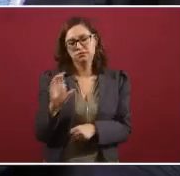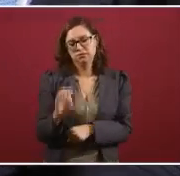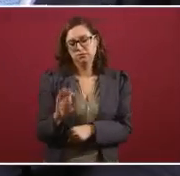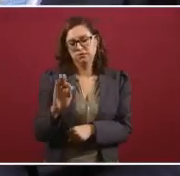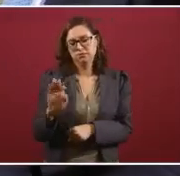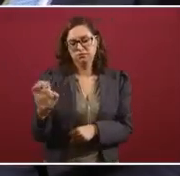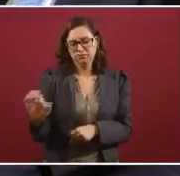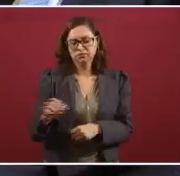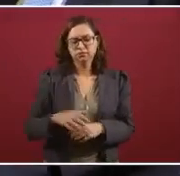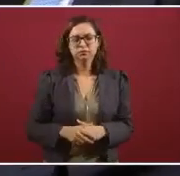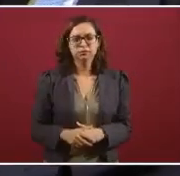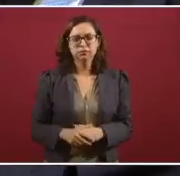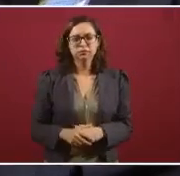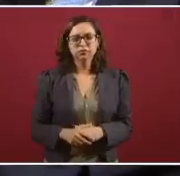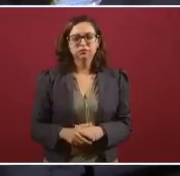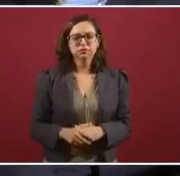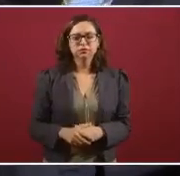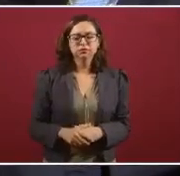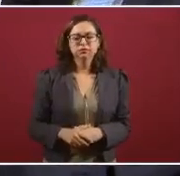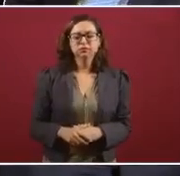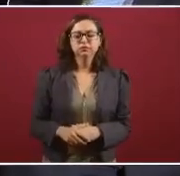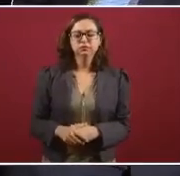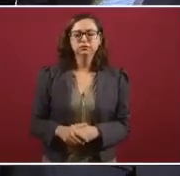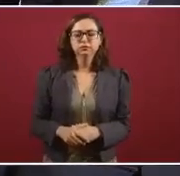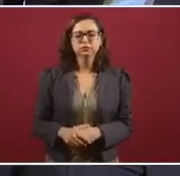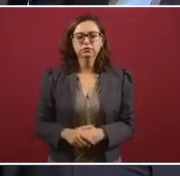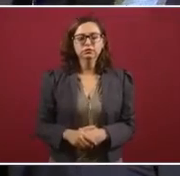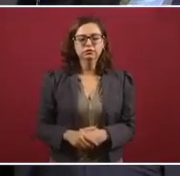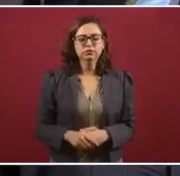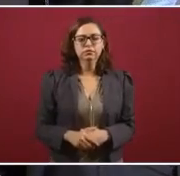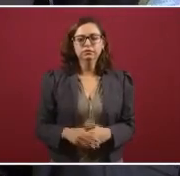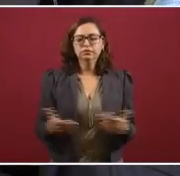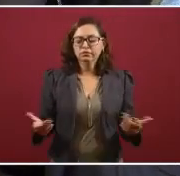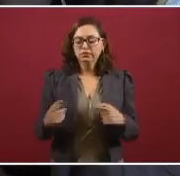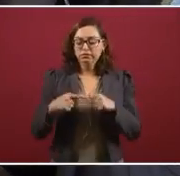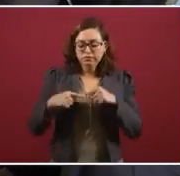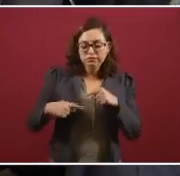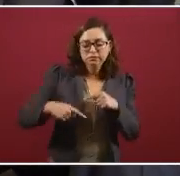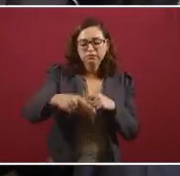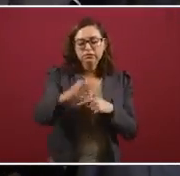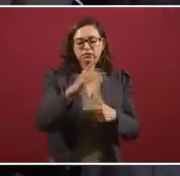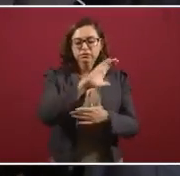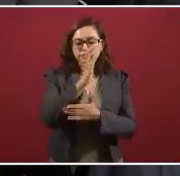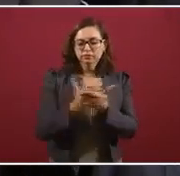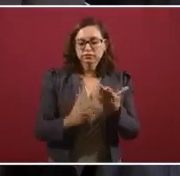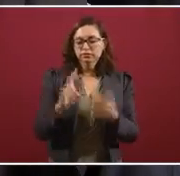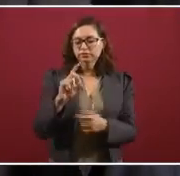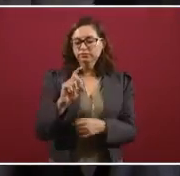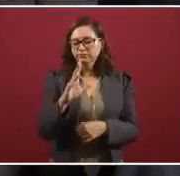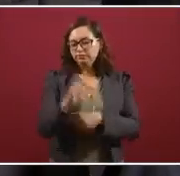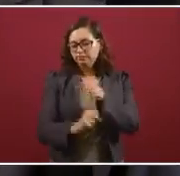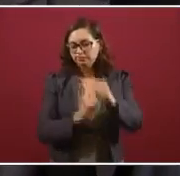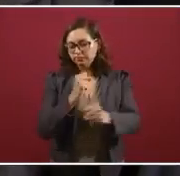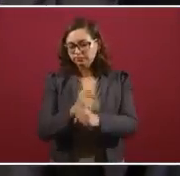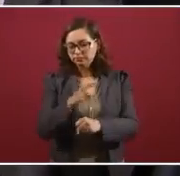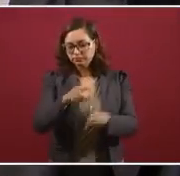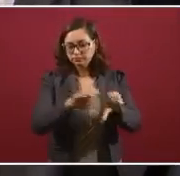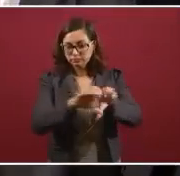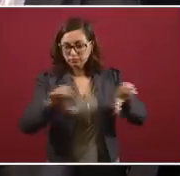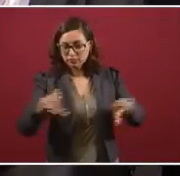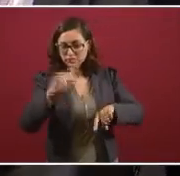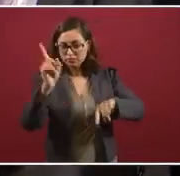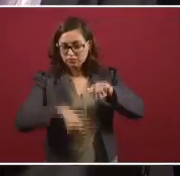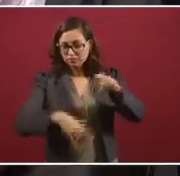Comisión Federal de Electricidad. ¿Cabría la posibilidad de que una vez que se terminen los contratos pudieran expropiarse